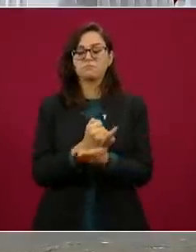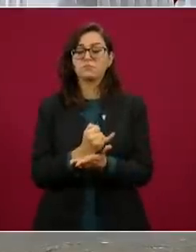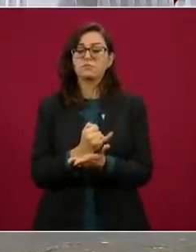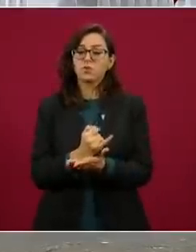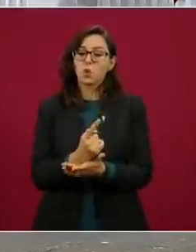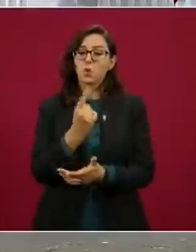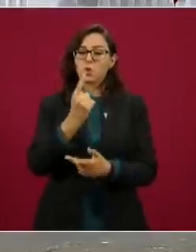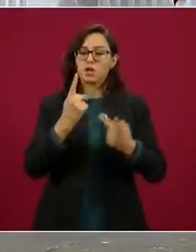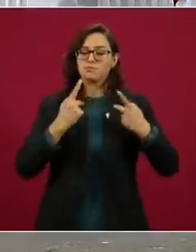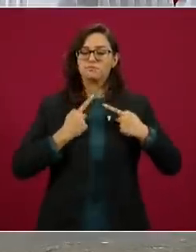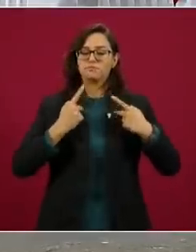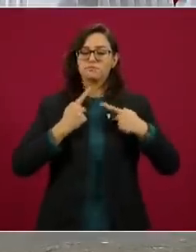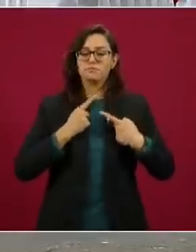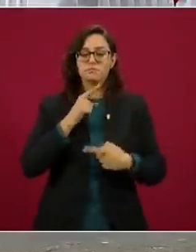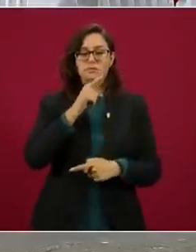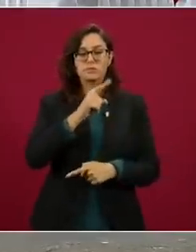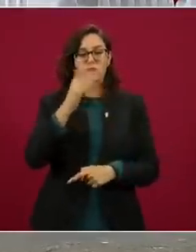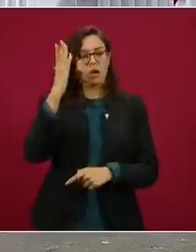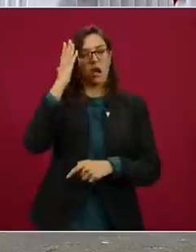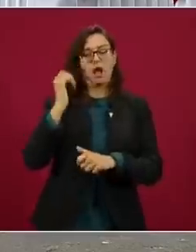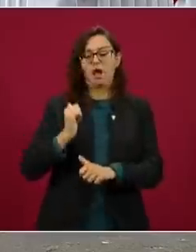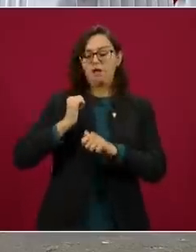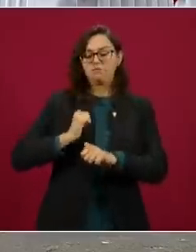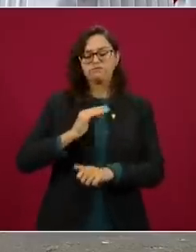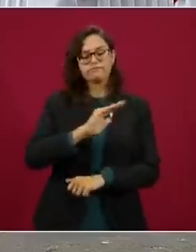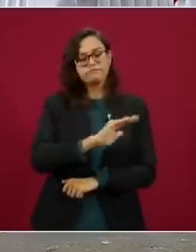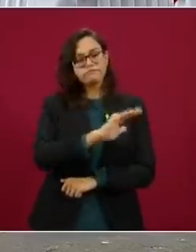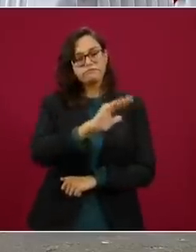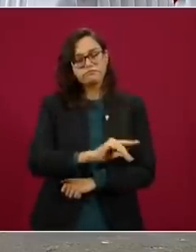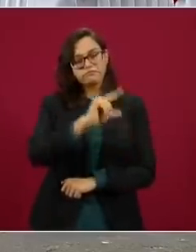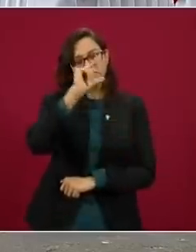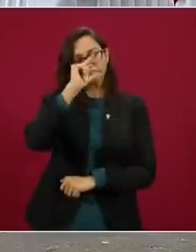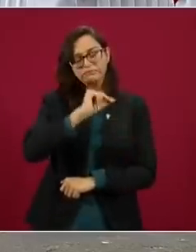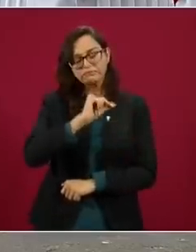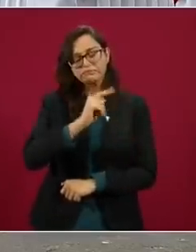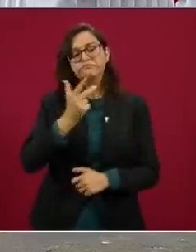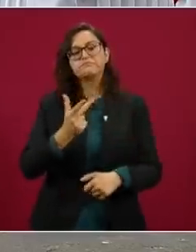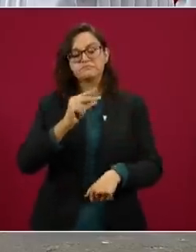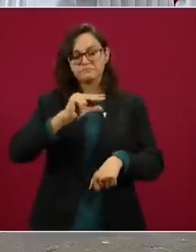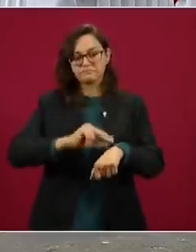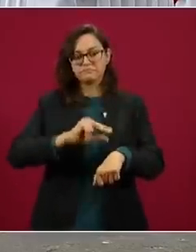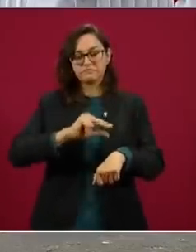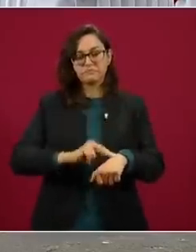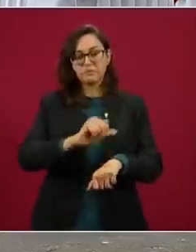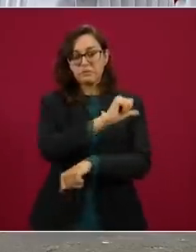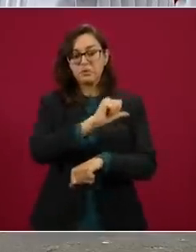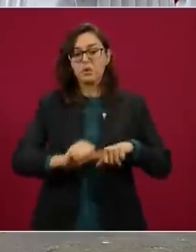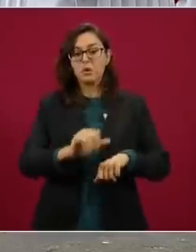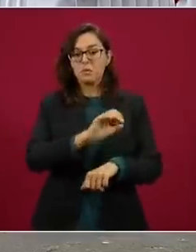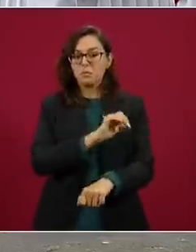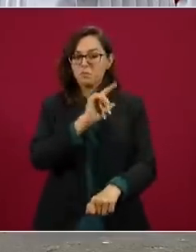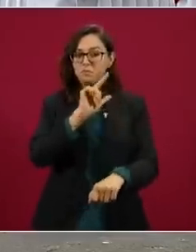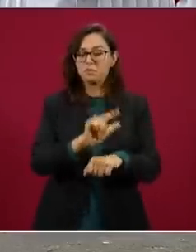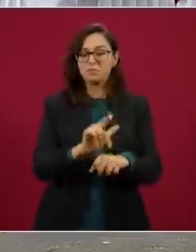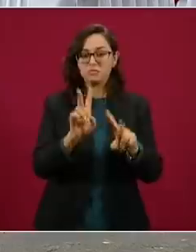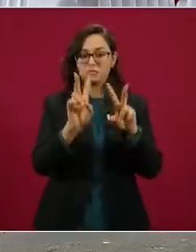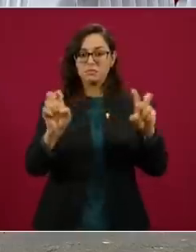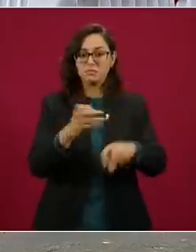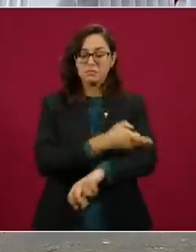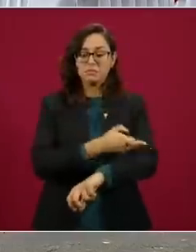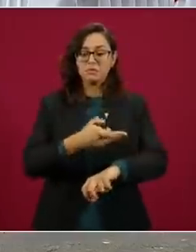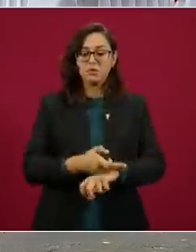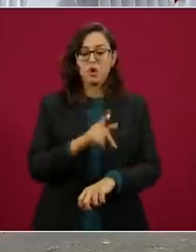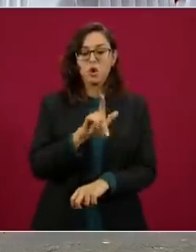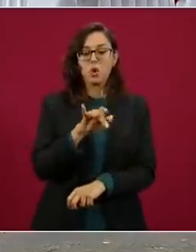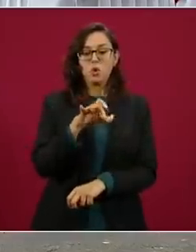al teniente de fragata del servicio de sanidad naval médico cirujano especialista en medicina familiar luis